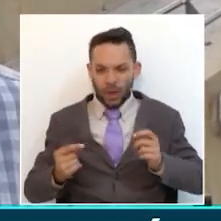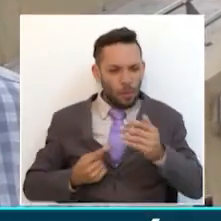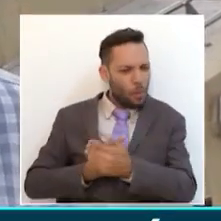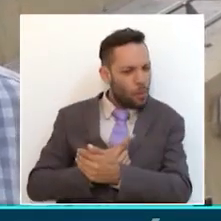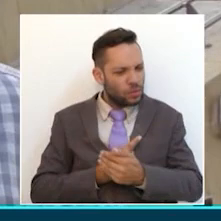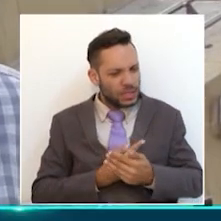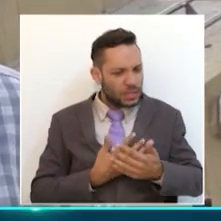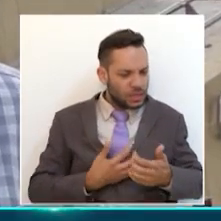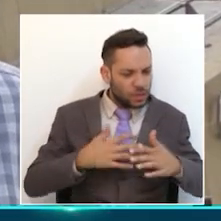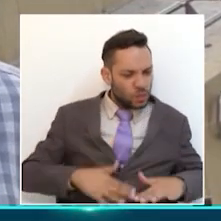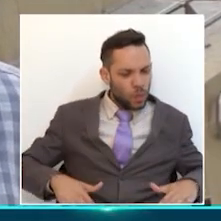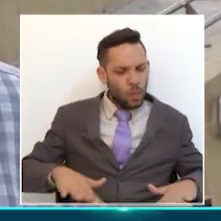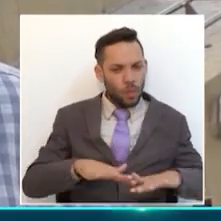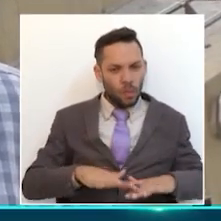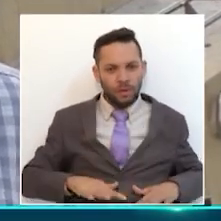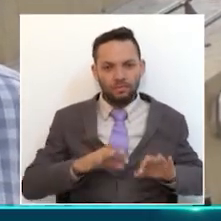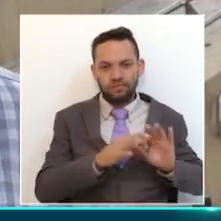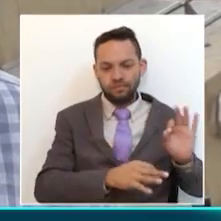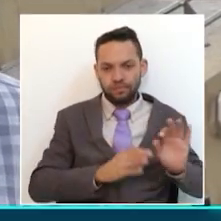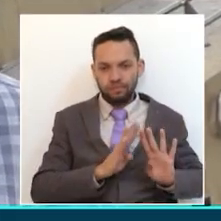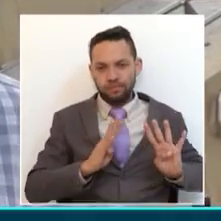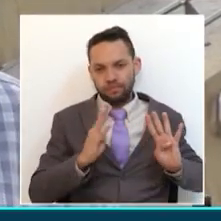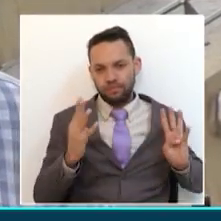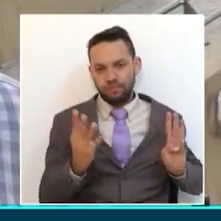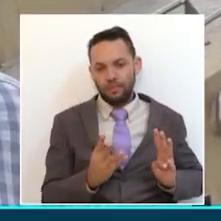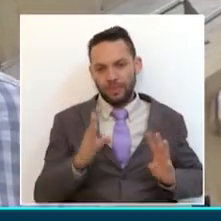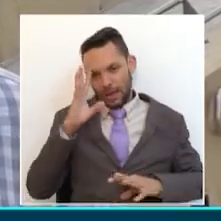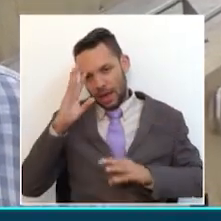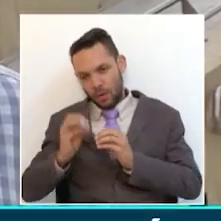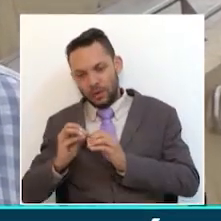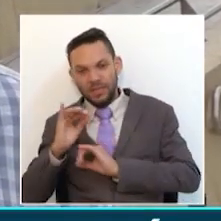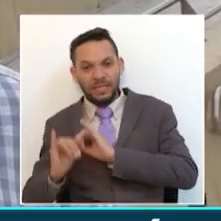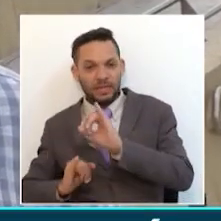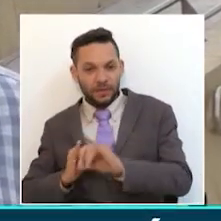hemos querido hacer, validando acuerdos internacionales como el caso